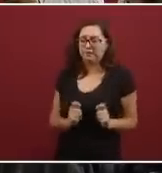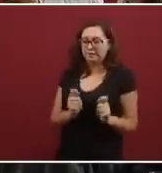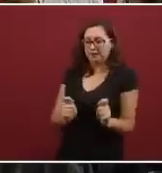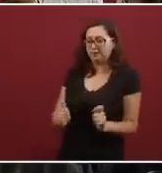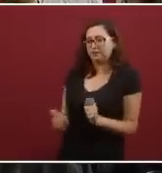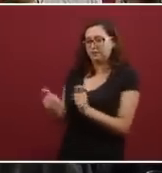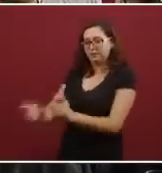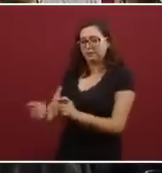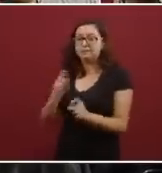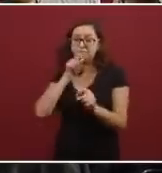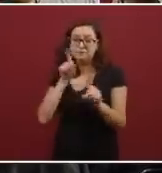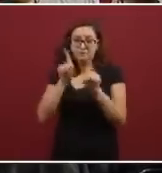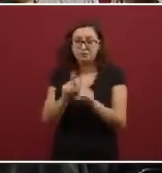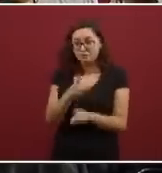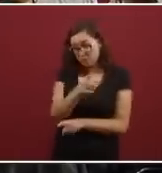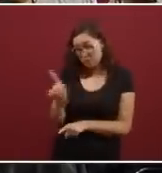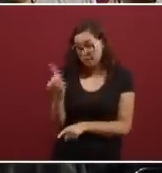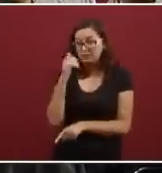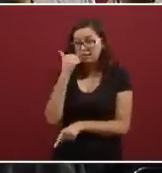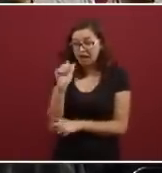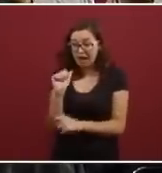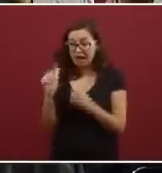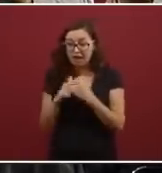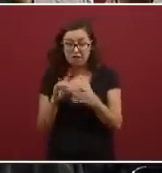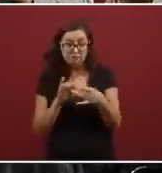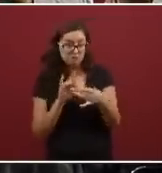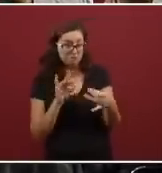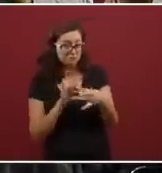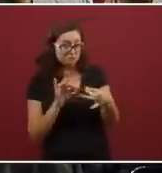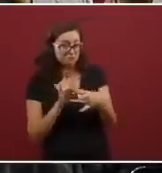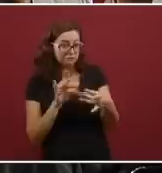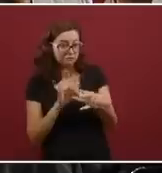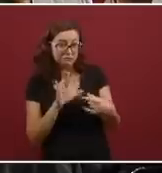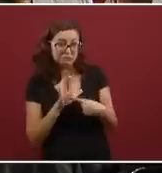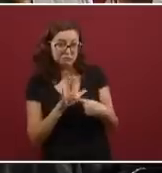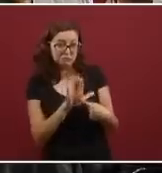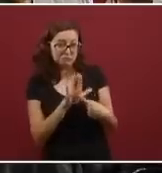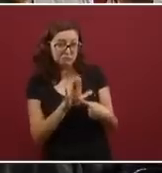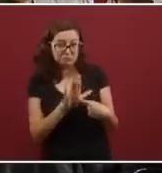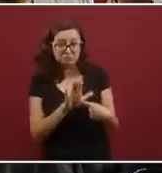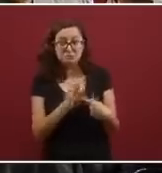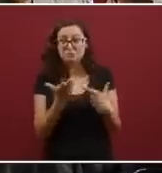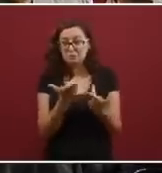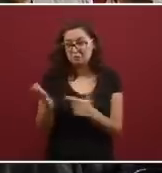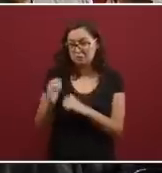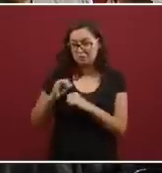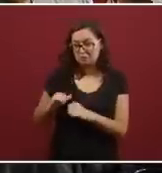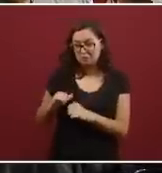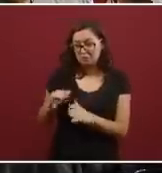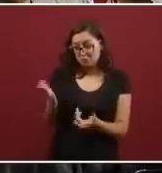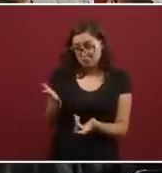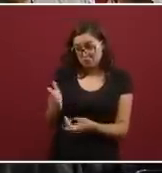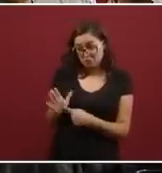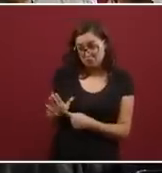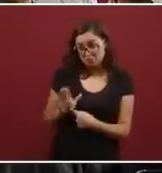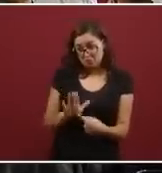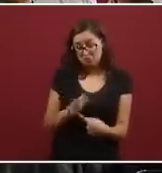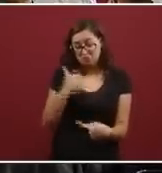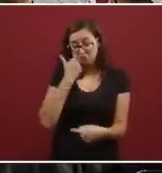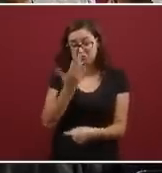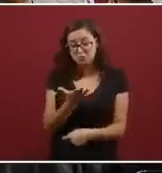también, si tienen a bien externar lo que consideren pertinente las autoridades de ambos municipios,